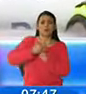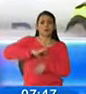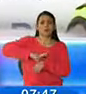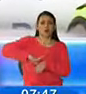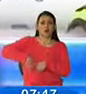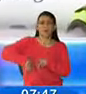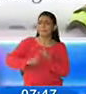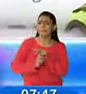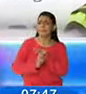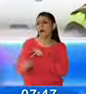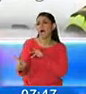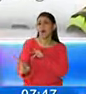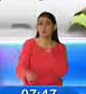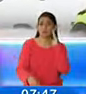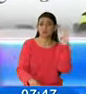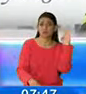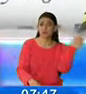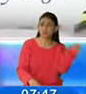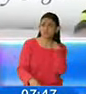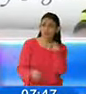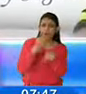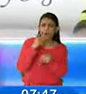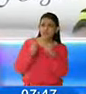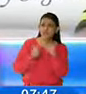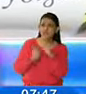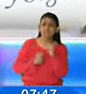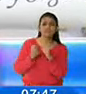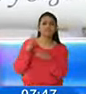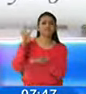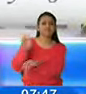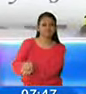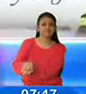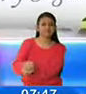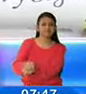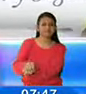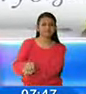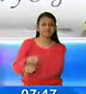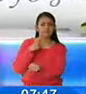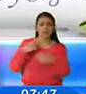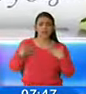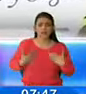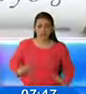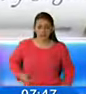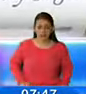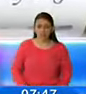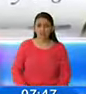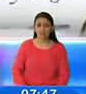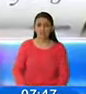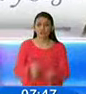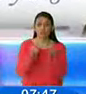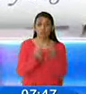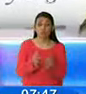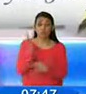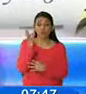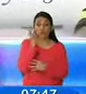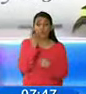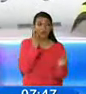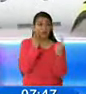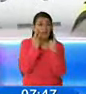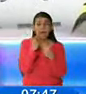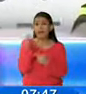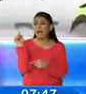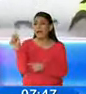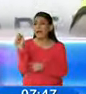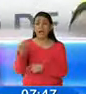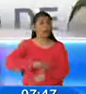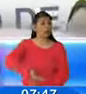el momento que pasa la policía, observa la actitud del ciudadano y procede a la detención para hacer el registro. En el momento que se acerca la señora y nos indica que le había